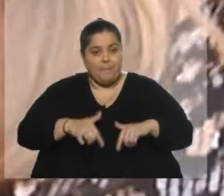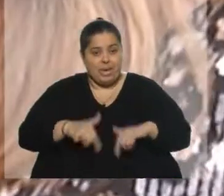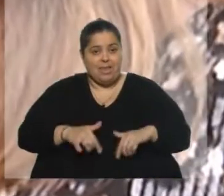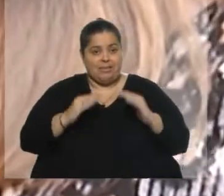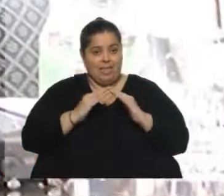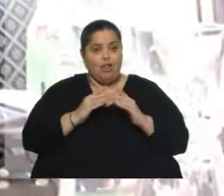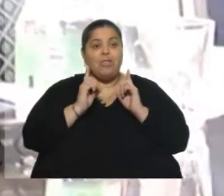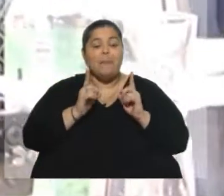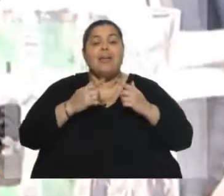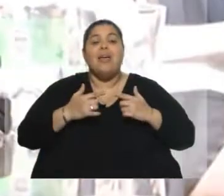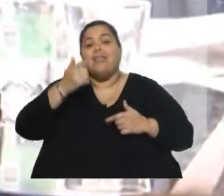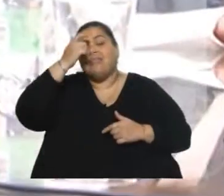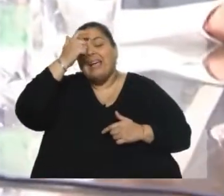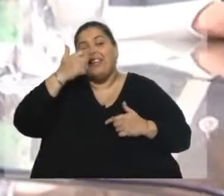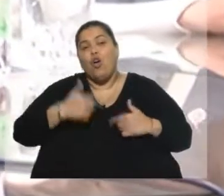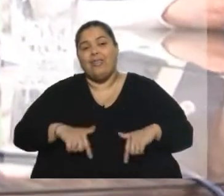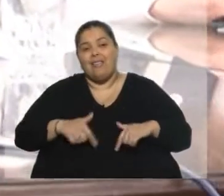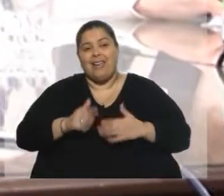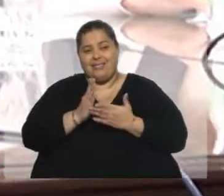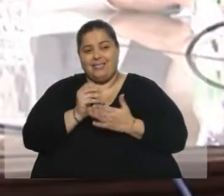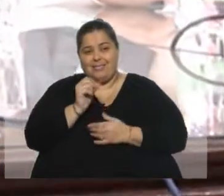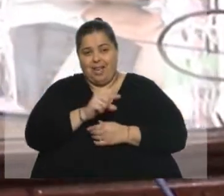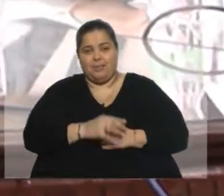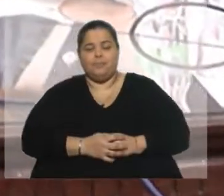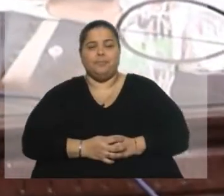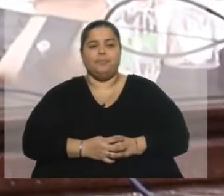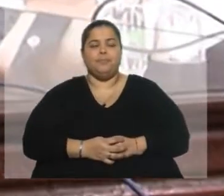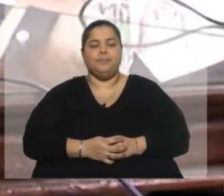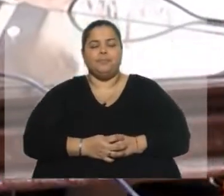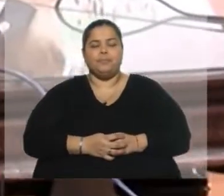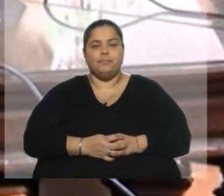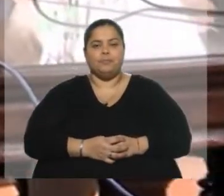técnicos de la intendencia. Desde Soriano, Canal 5 Noticias, Carlos Hornos.